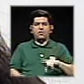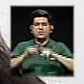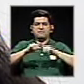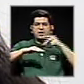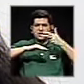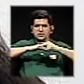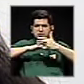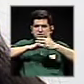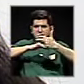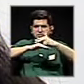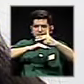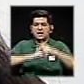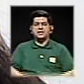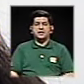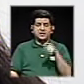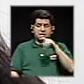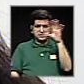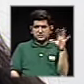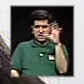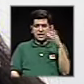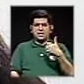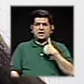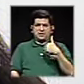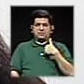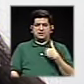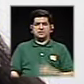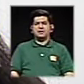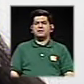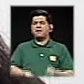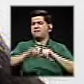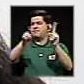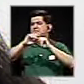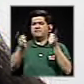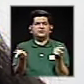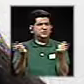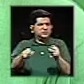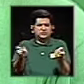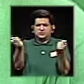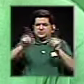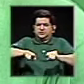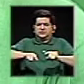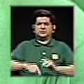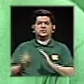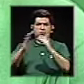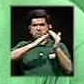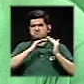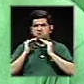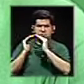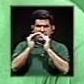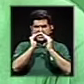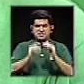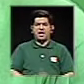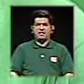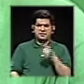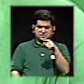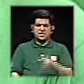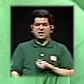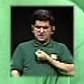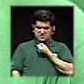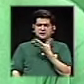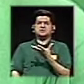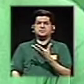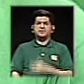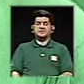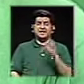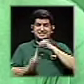en la zona atlántica han habido digamos muchísimos casos donde las comunidades han puesto de manifiesto